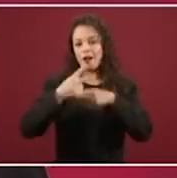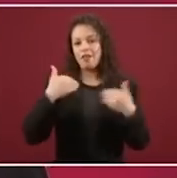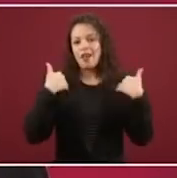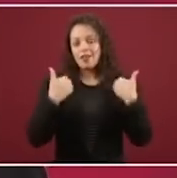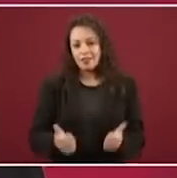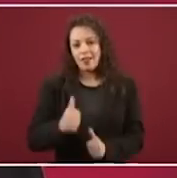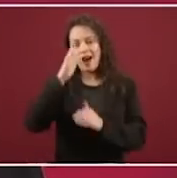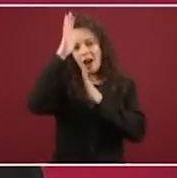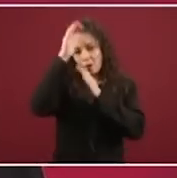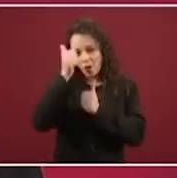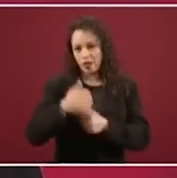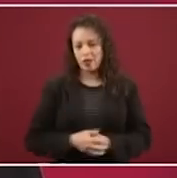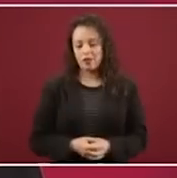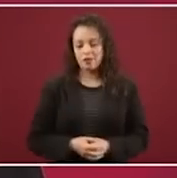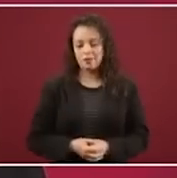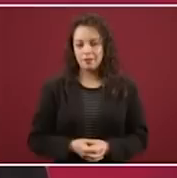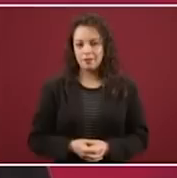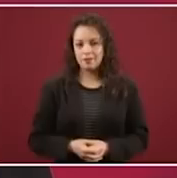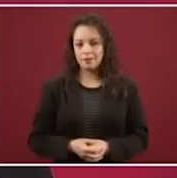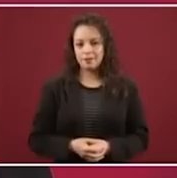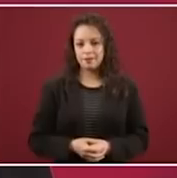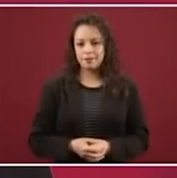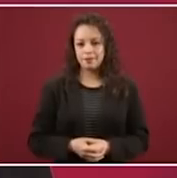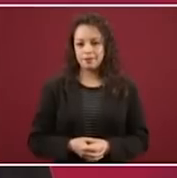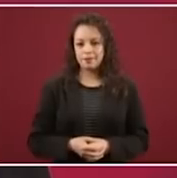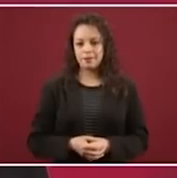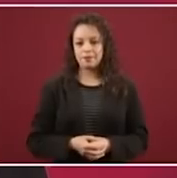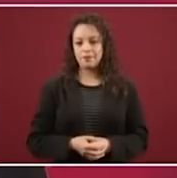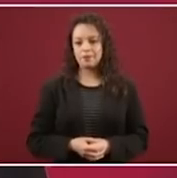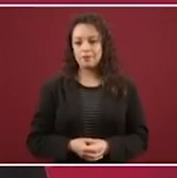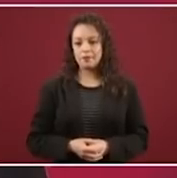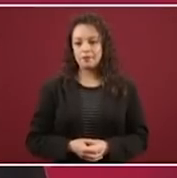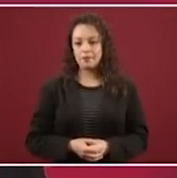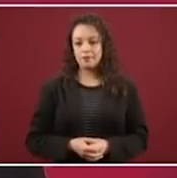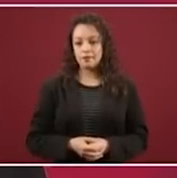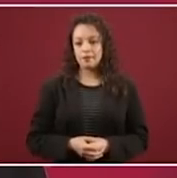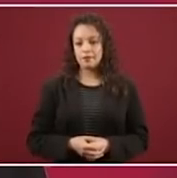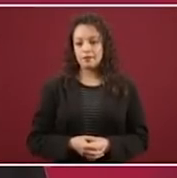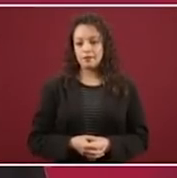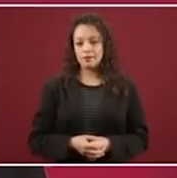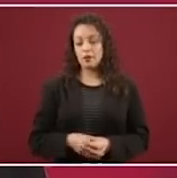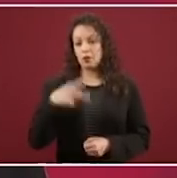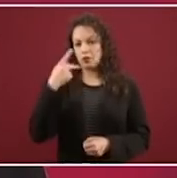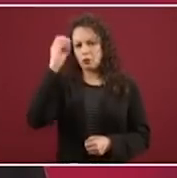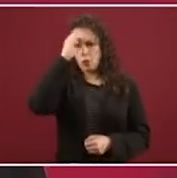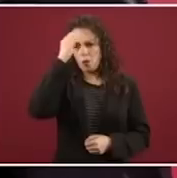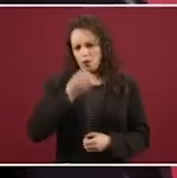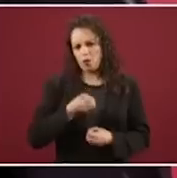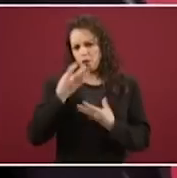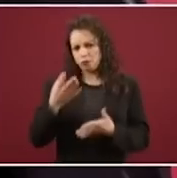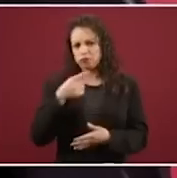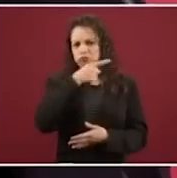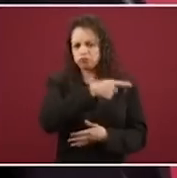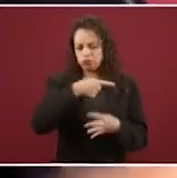que se escuchen los planteamientos, que se tengan y que se busque